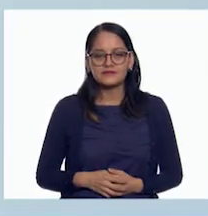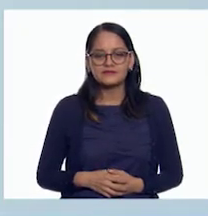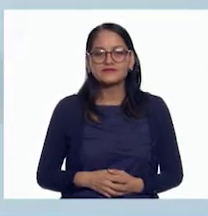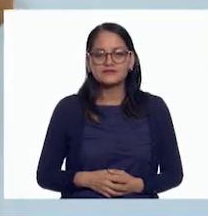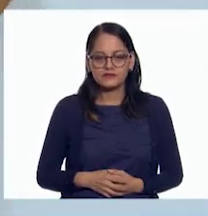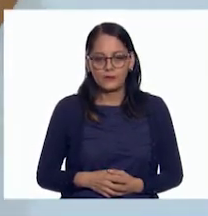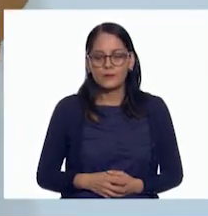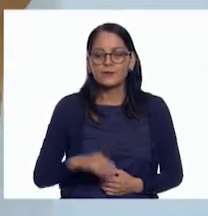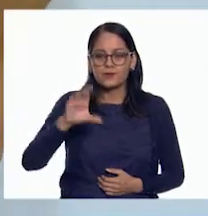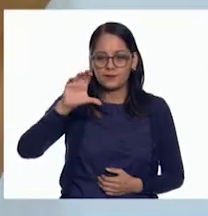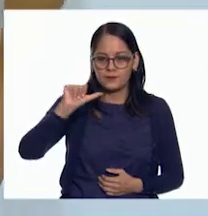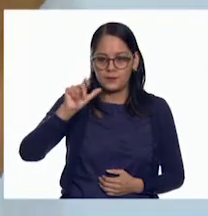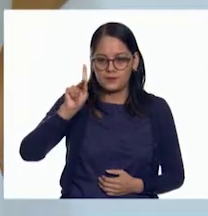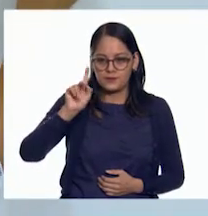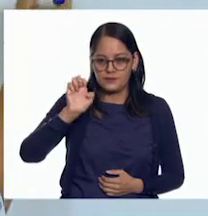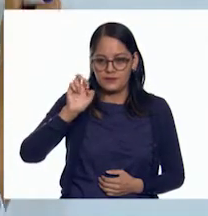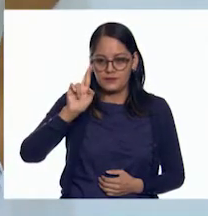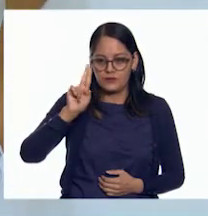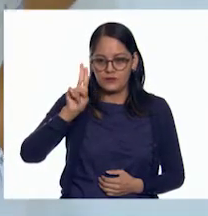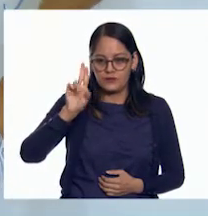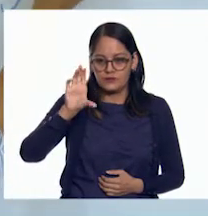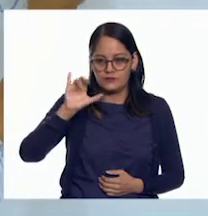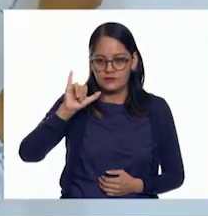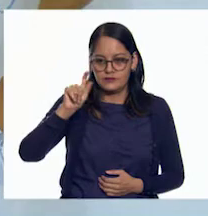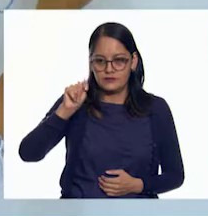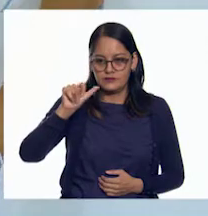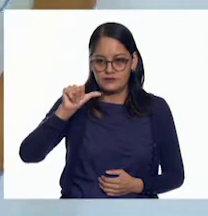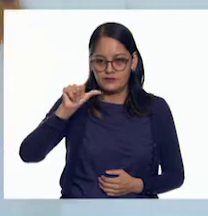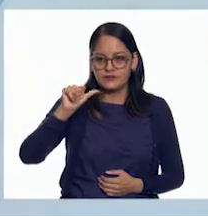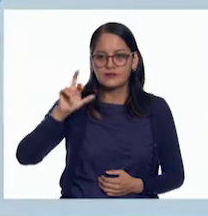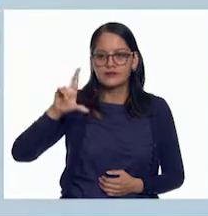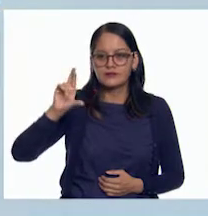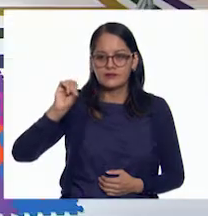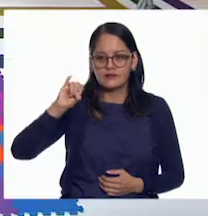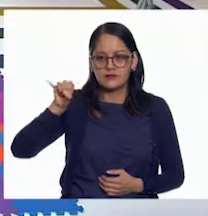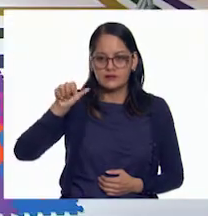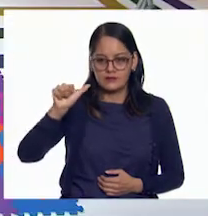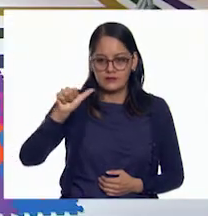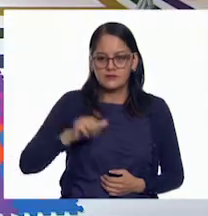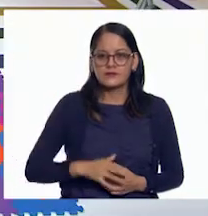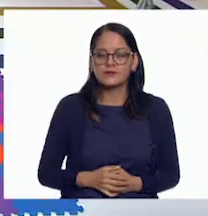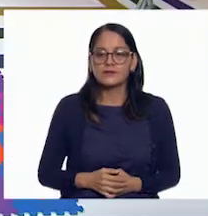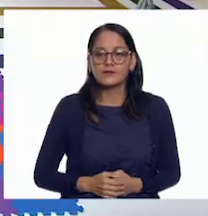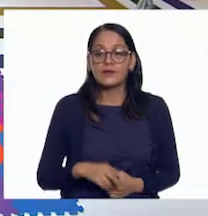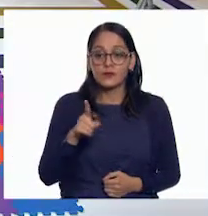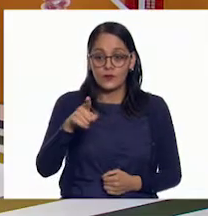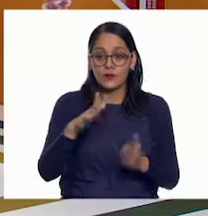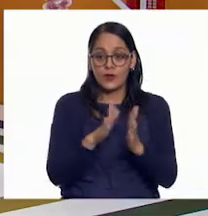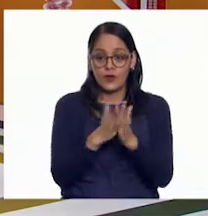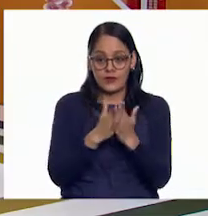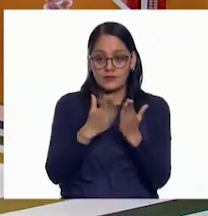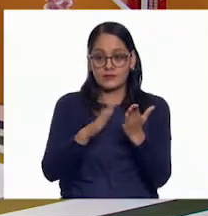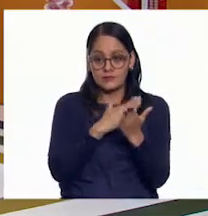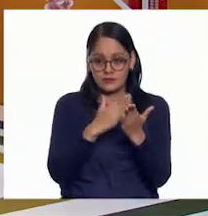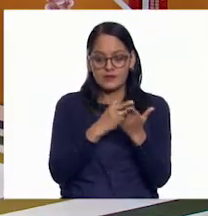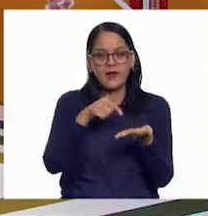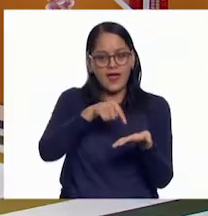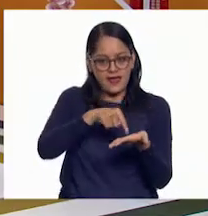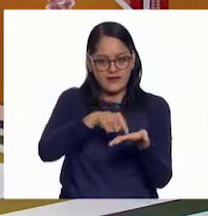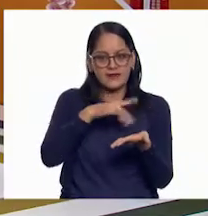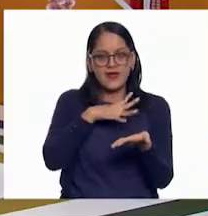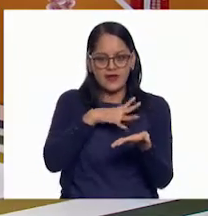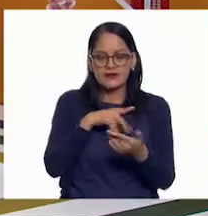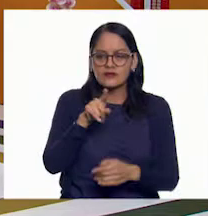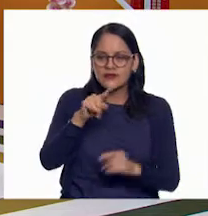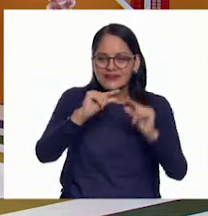Caperucita Roja. En En su libro aparece ahí, escribe el